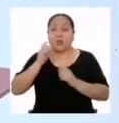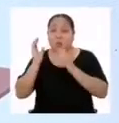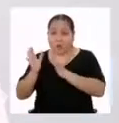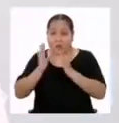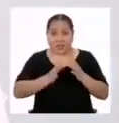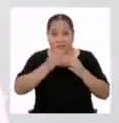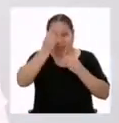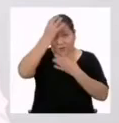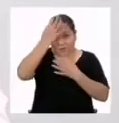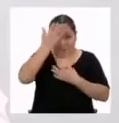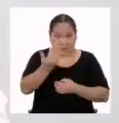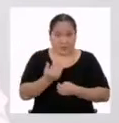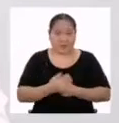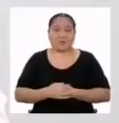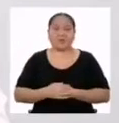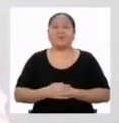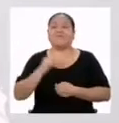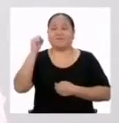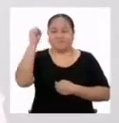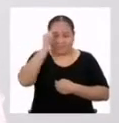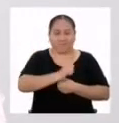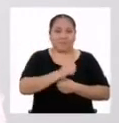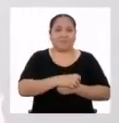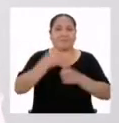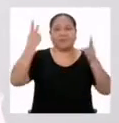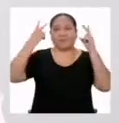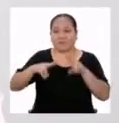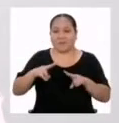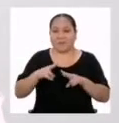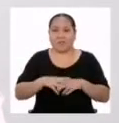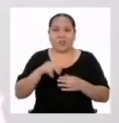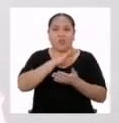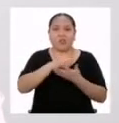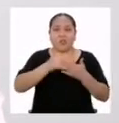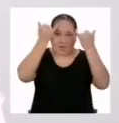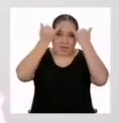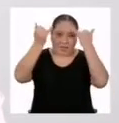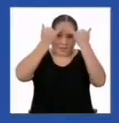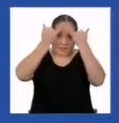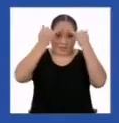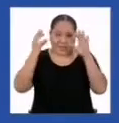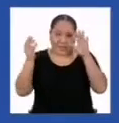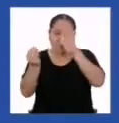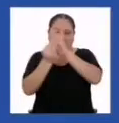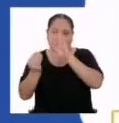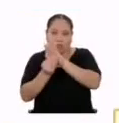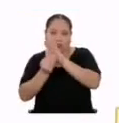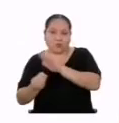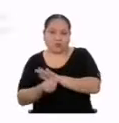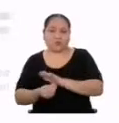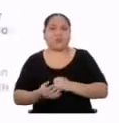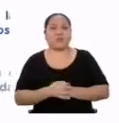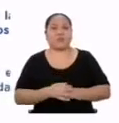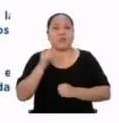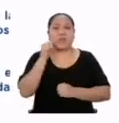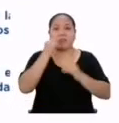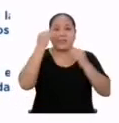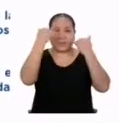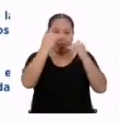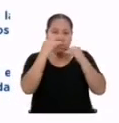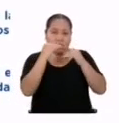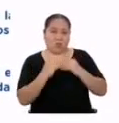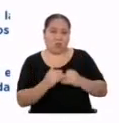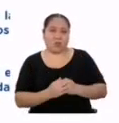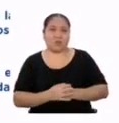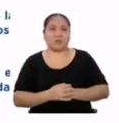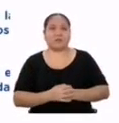información? Hagámoslo. Veamos todas nuestras ideas principales juntas. Este es el orden en el que